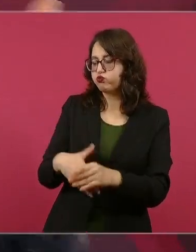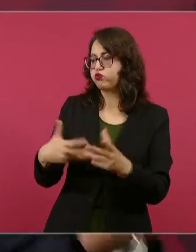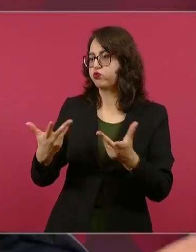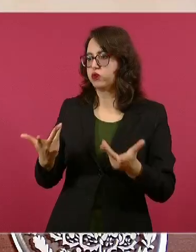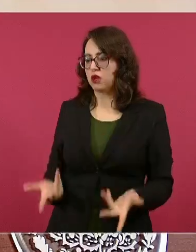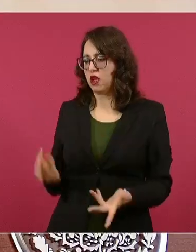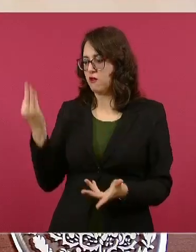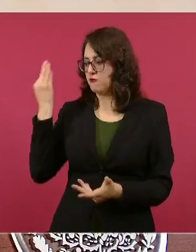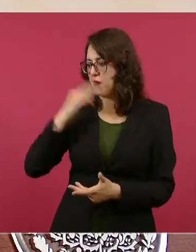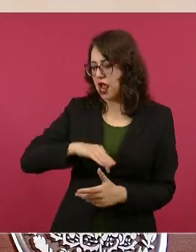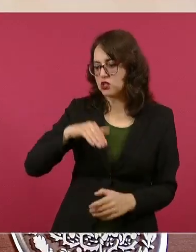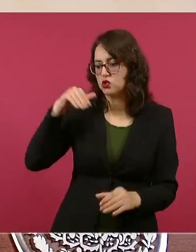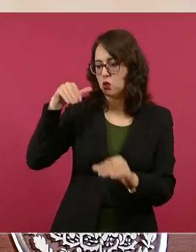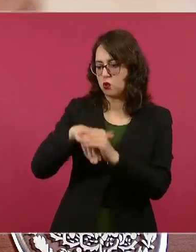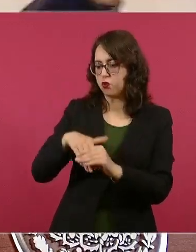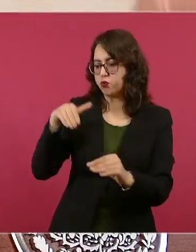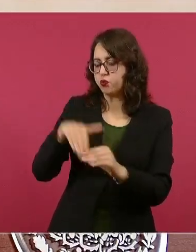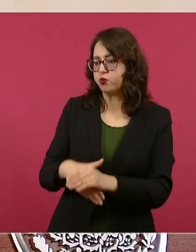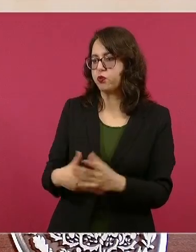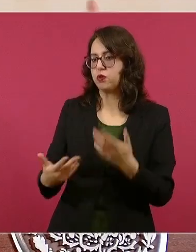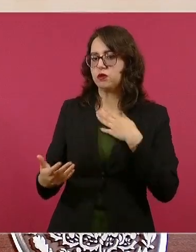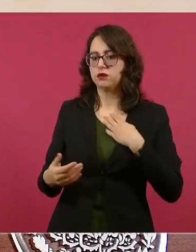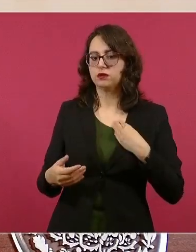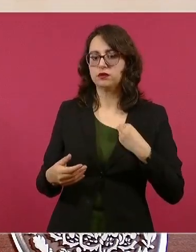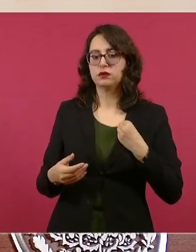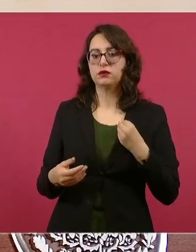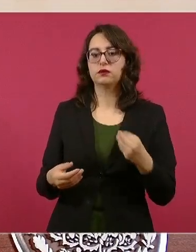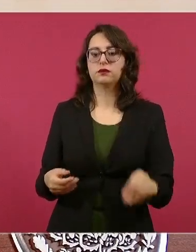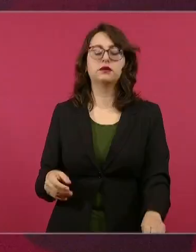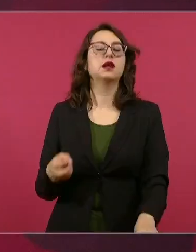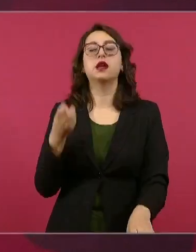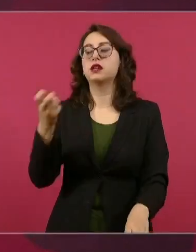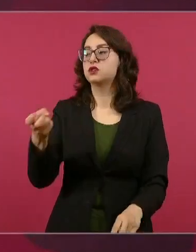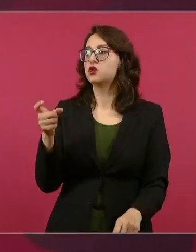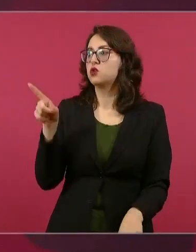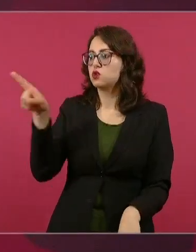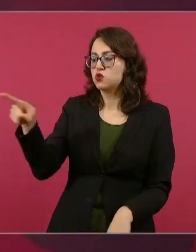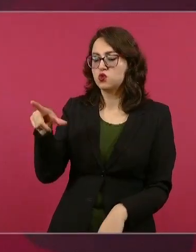para falsificar actas, para hacer un fraude.